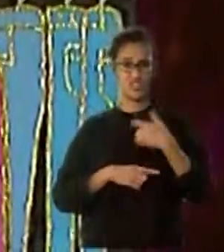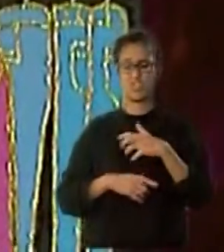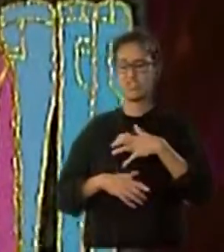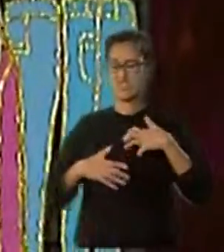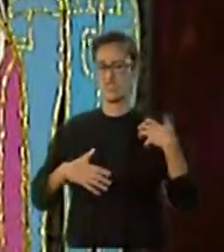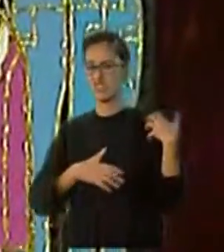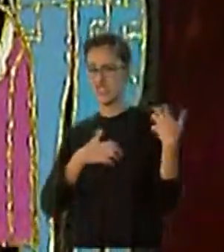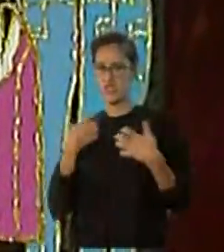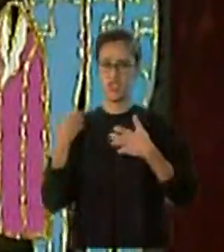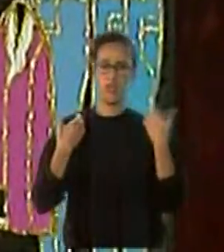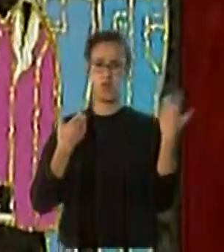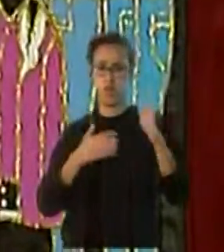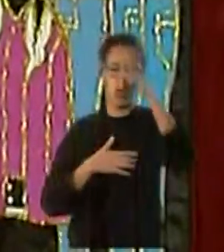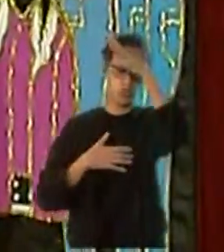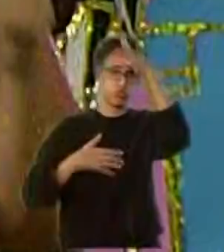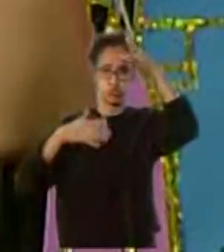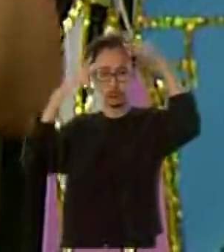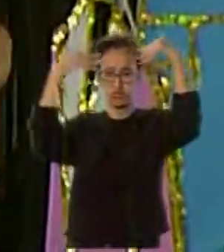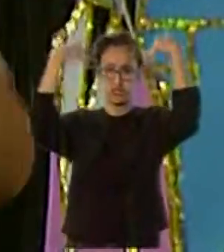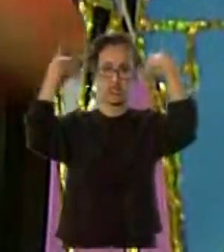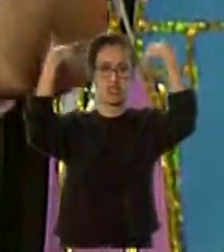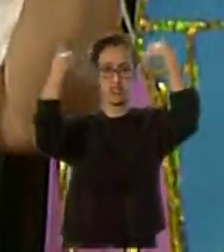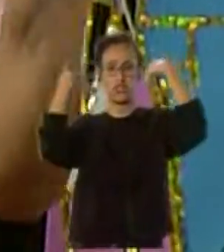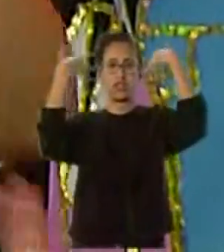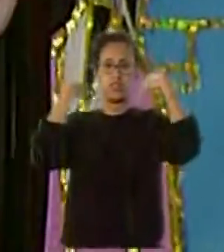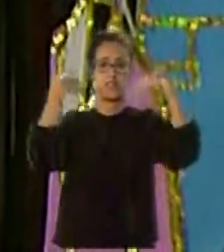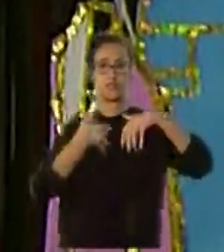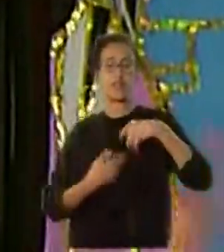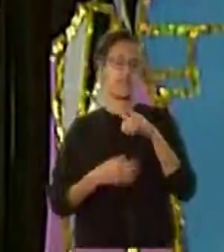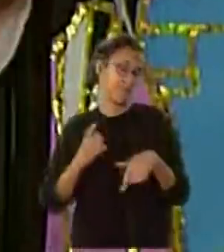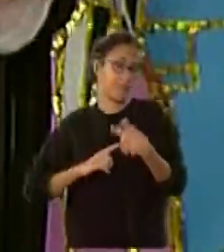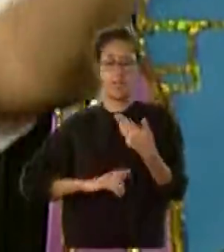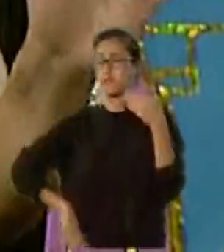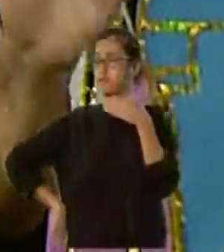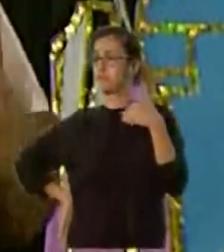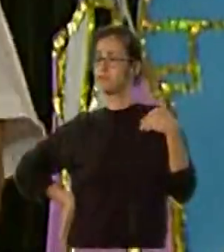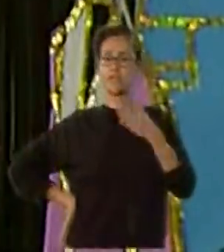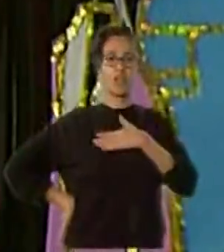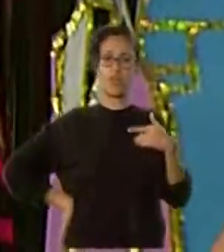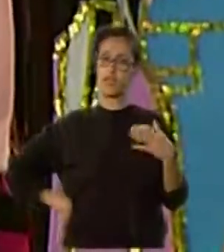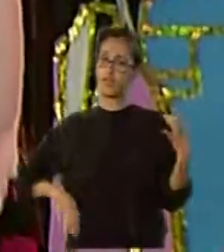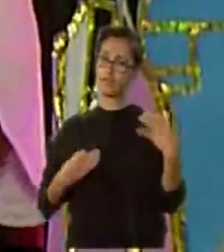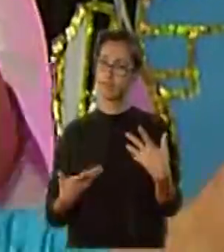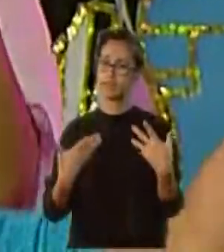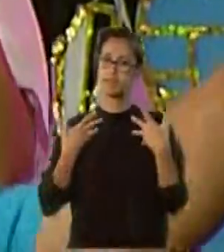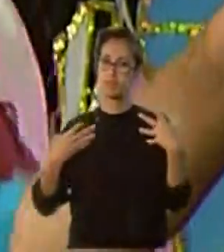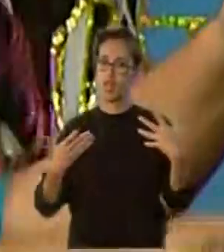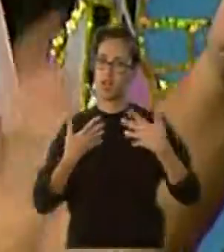en sudor del calor que aquí hace. Que presumir es sufrir, está claro. Pero a